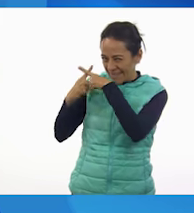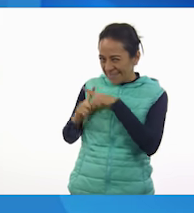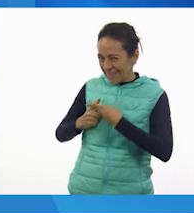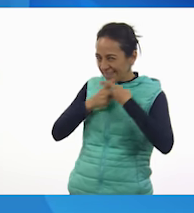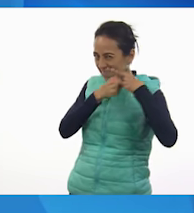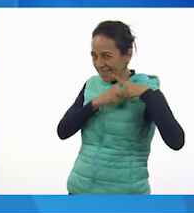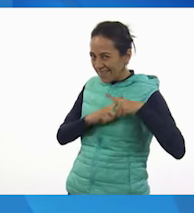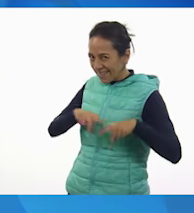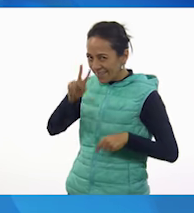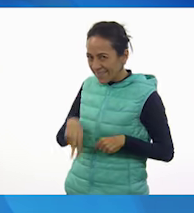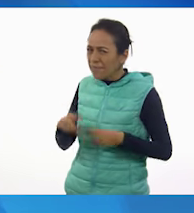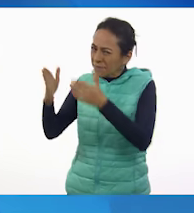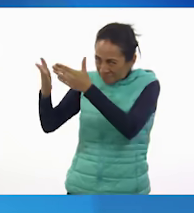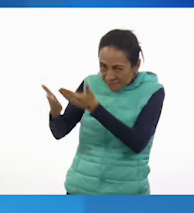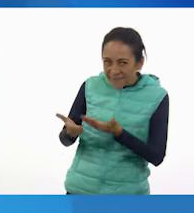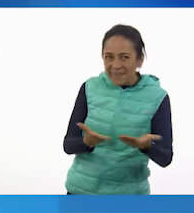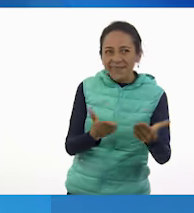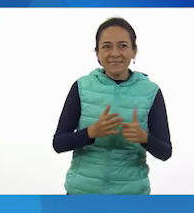Suerte, Cris.